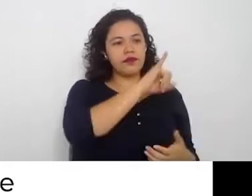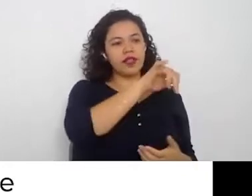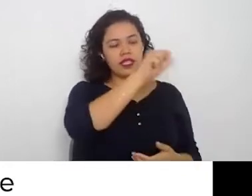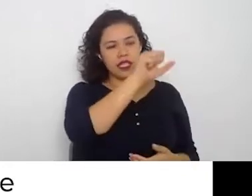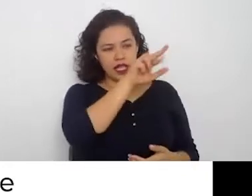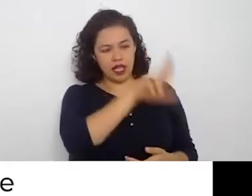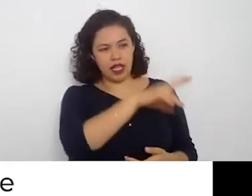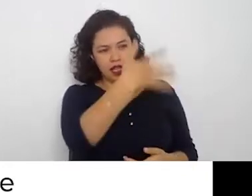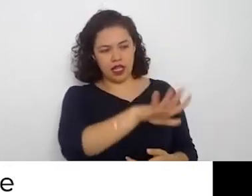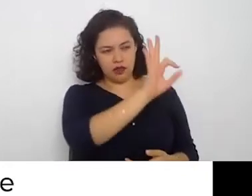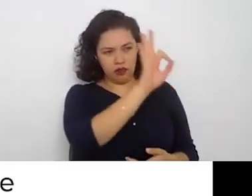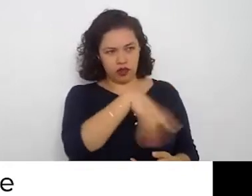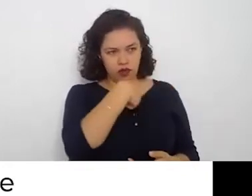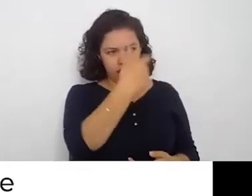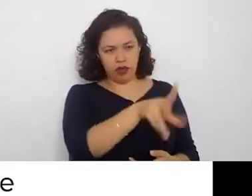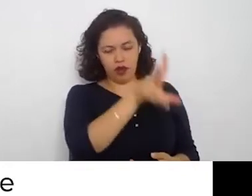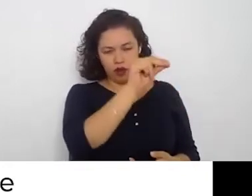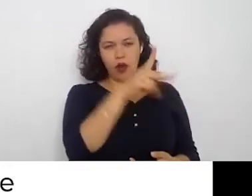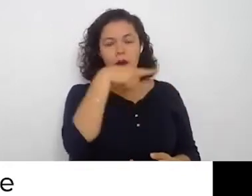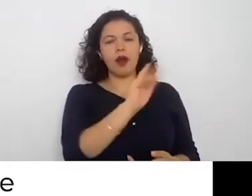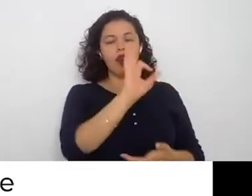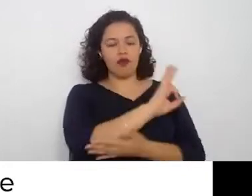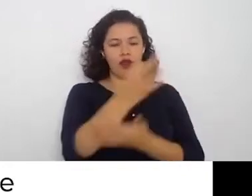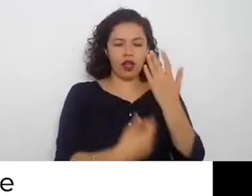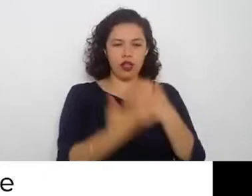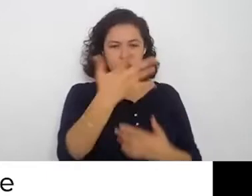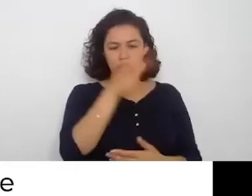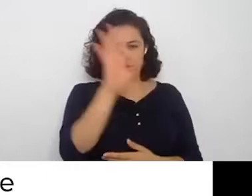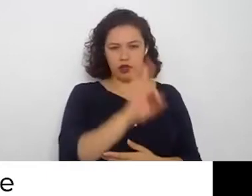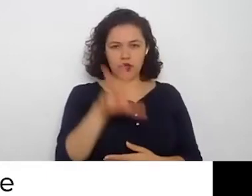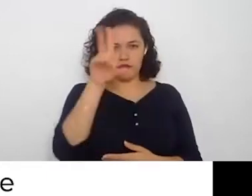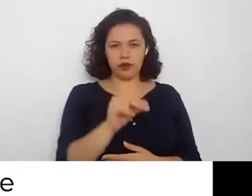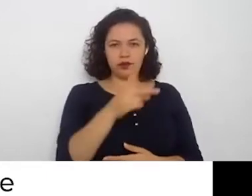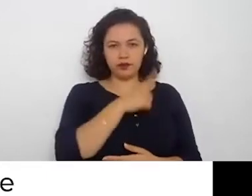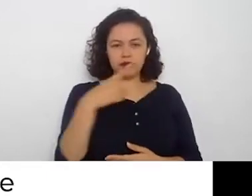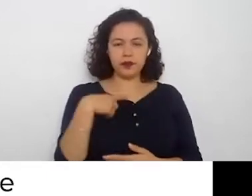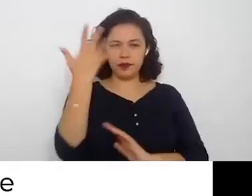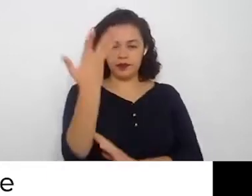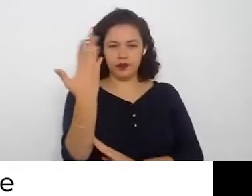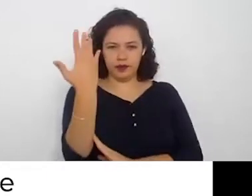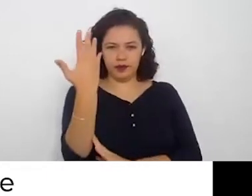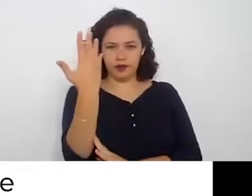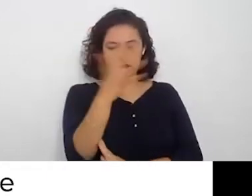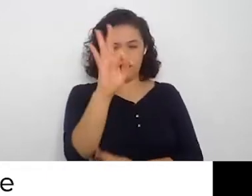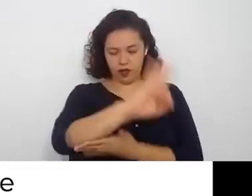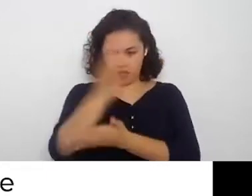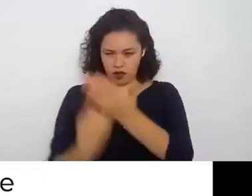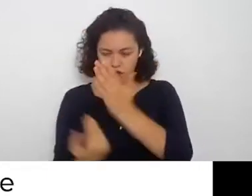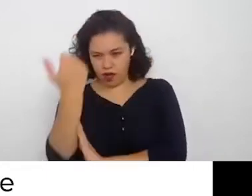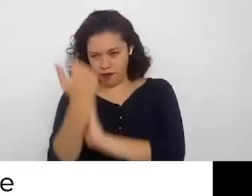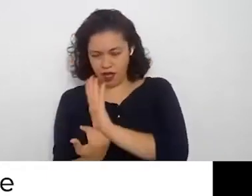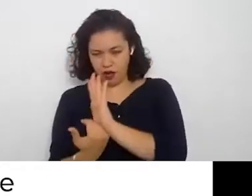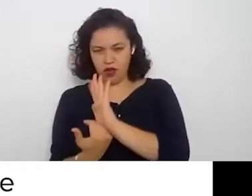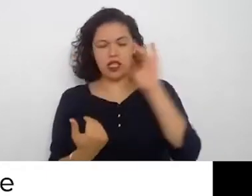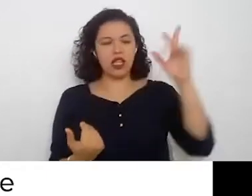pero que también no podemos facturar más del 50%. Siempre debe ser menor la facturación a la emisión de